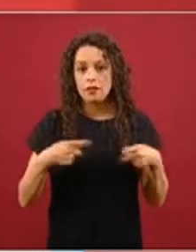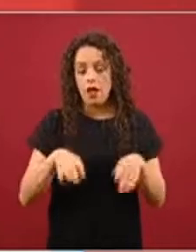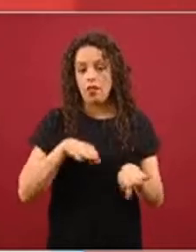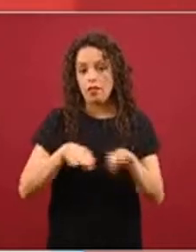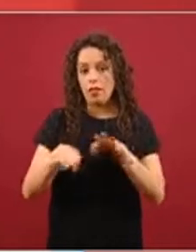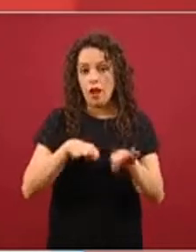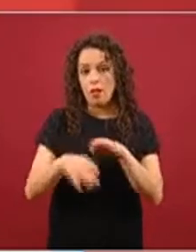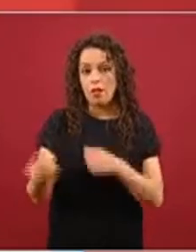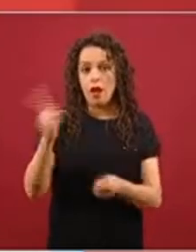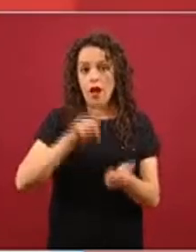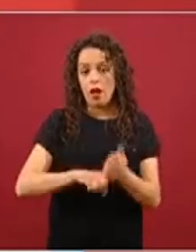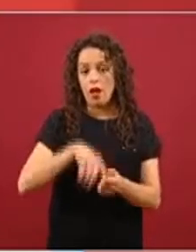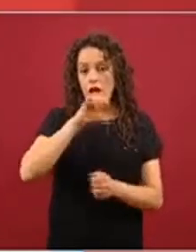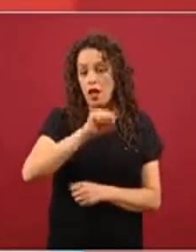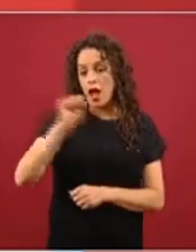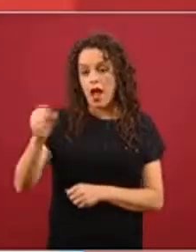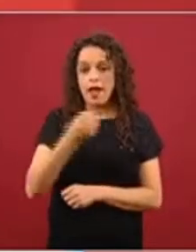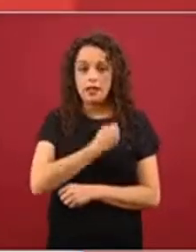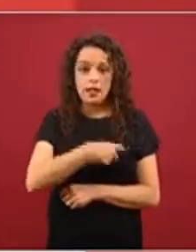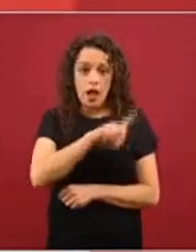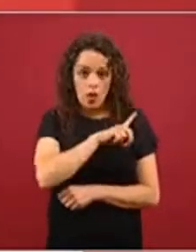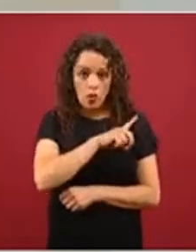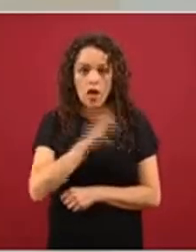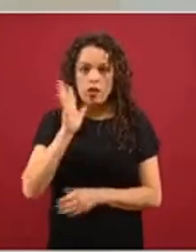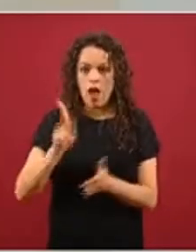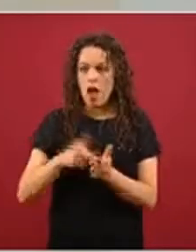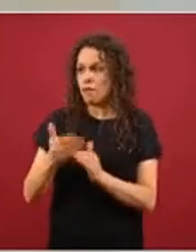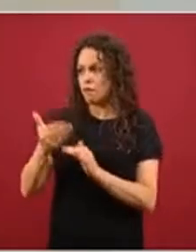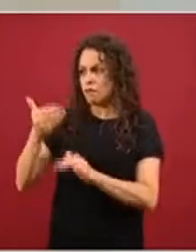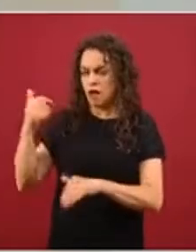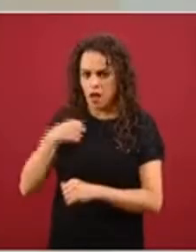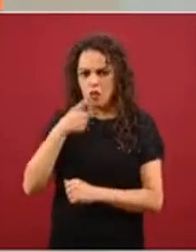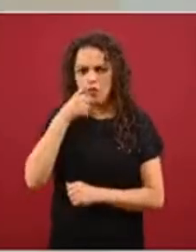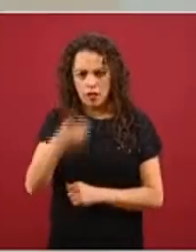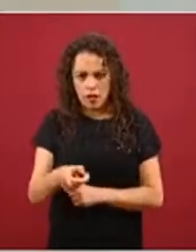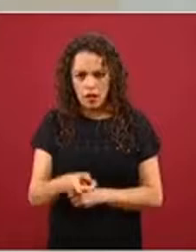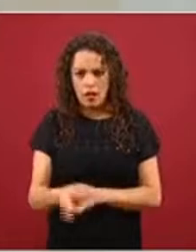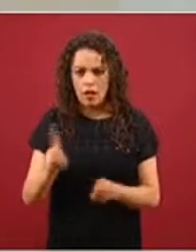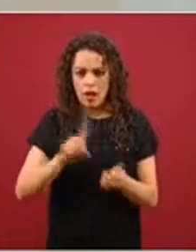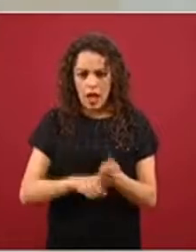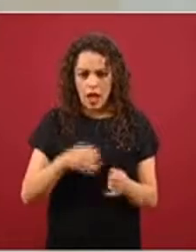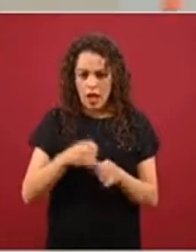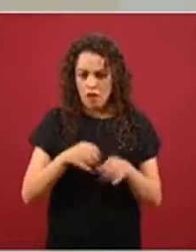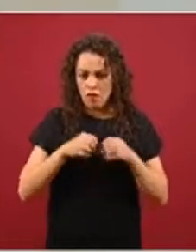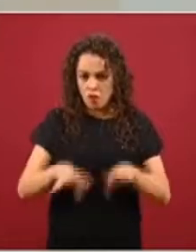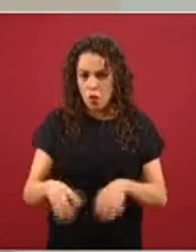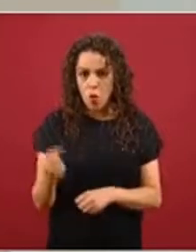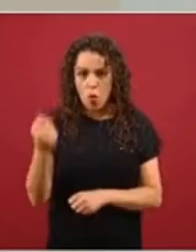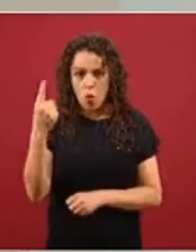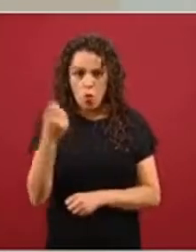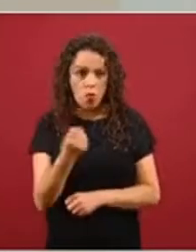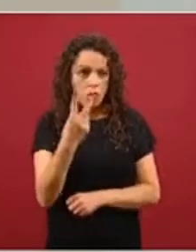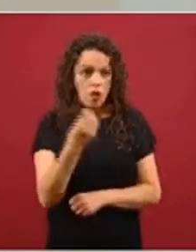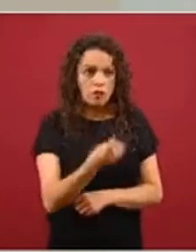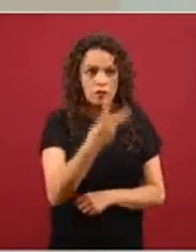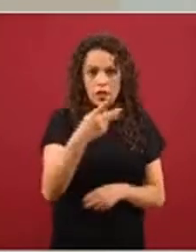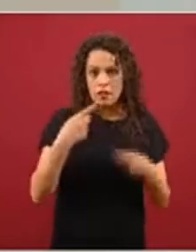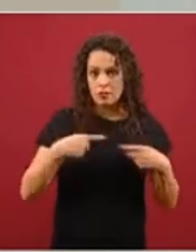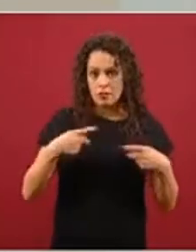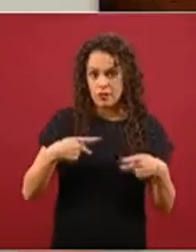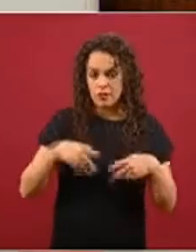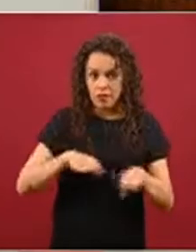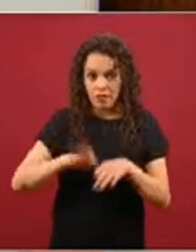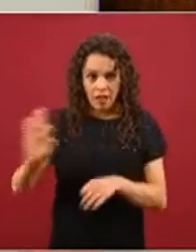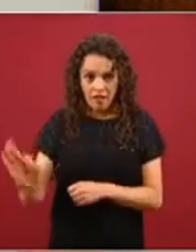Nacional de Salud. Hemos dicho en muchas otras ocasiones, no es la información de 1, 2, 3, 5 funcionarios federales